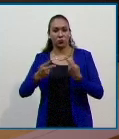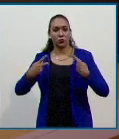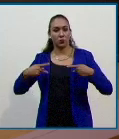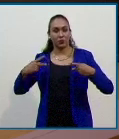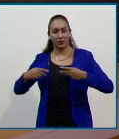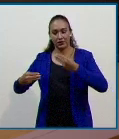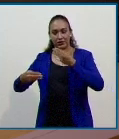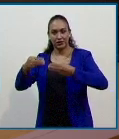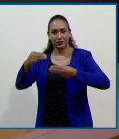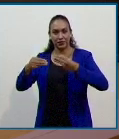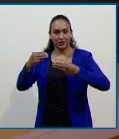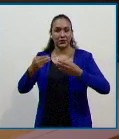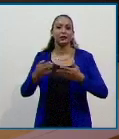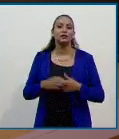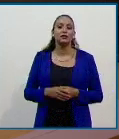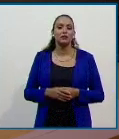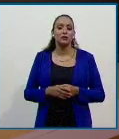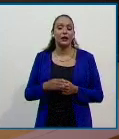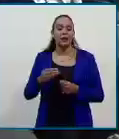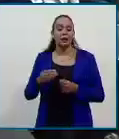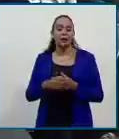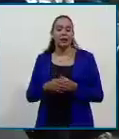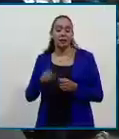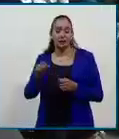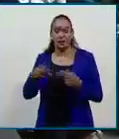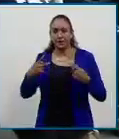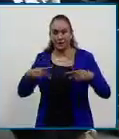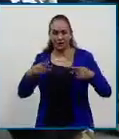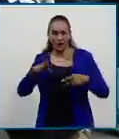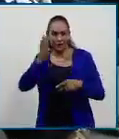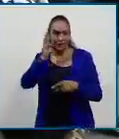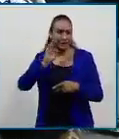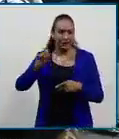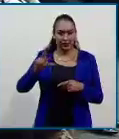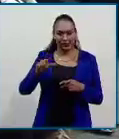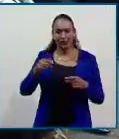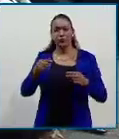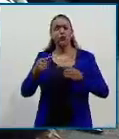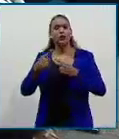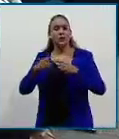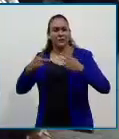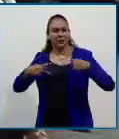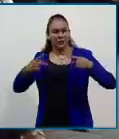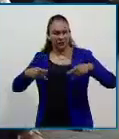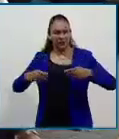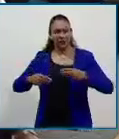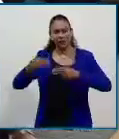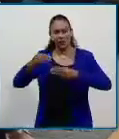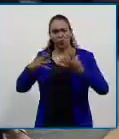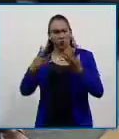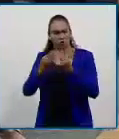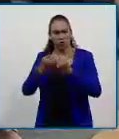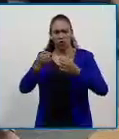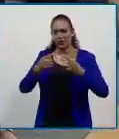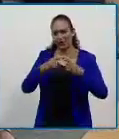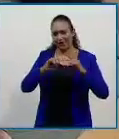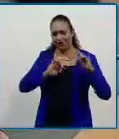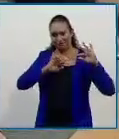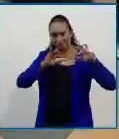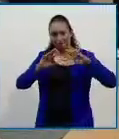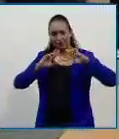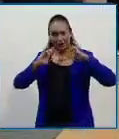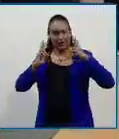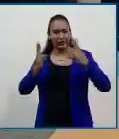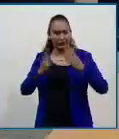los ministros de la Suprema Corte, las y los consejeros de la Judicatura Federal y de las y los magistrados del Tribunal Electoral del